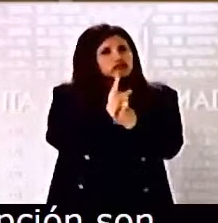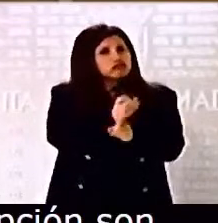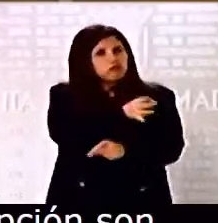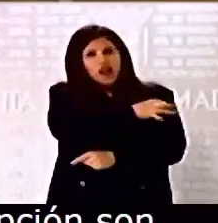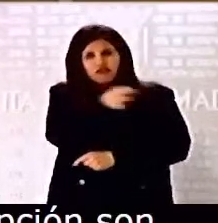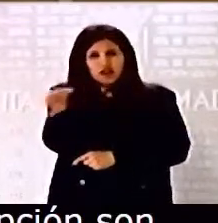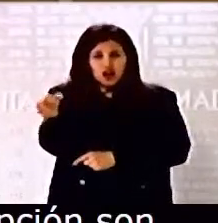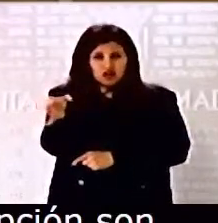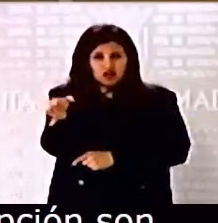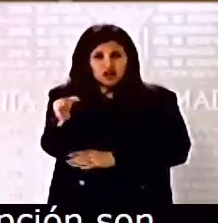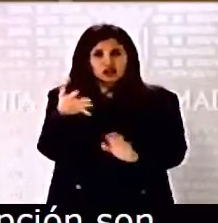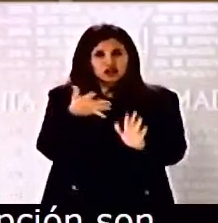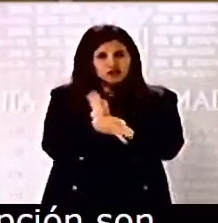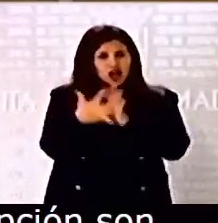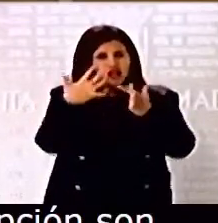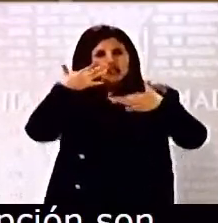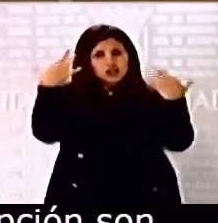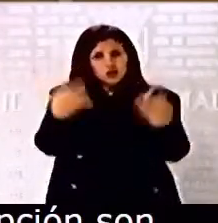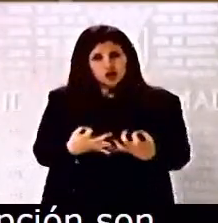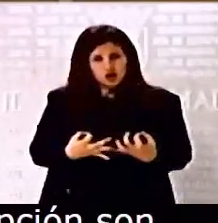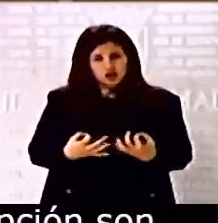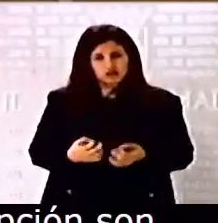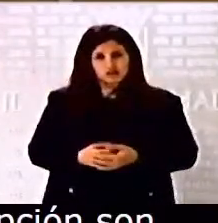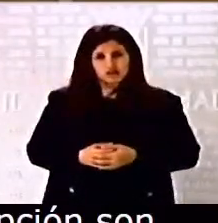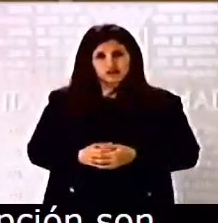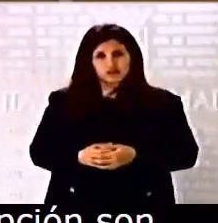y son tremendamente seguras.